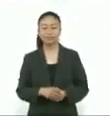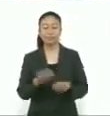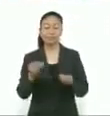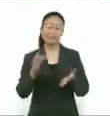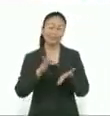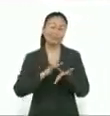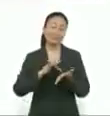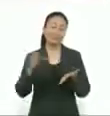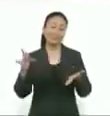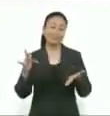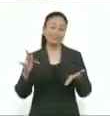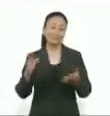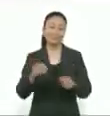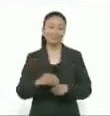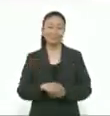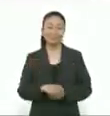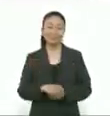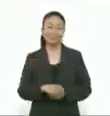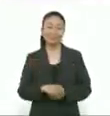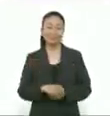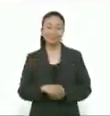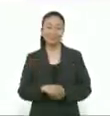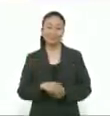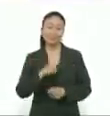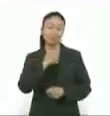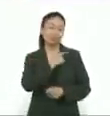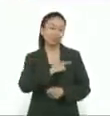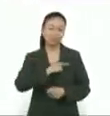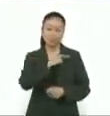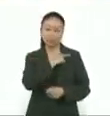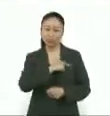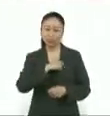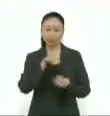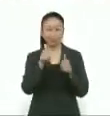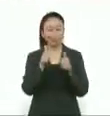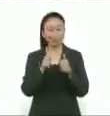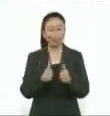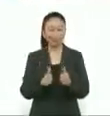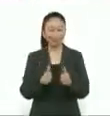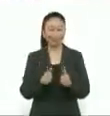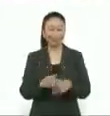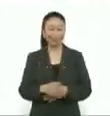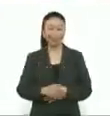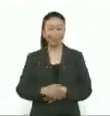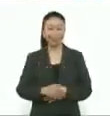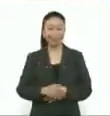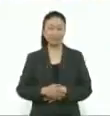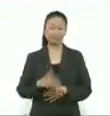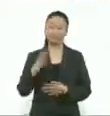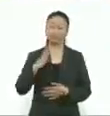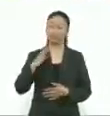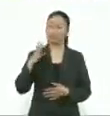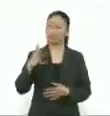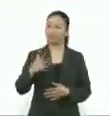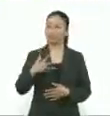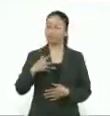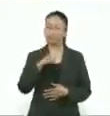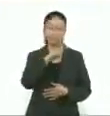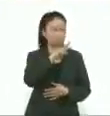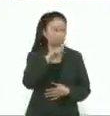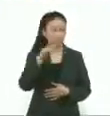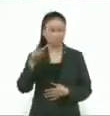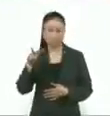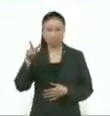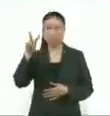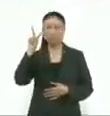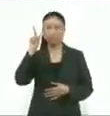Muchas gracias. Es un verdadero gusto estar aquí. Me llena de orgullo ver a tantas mujeres